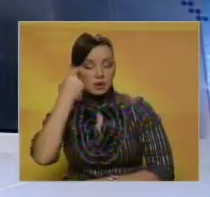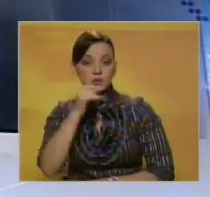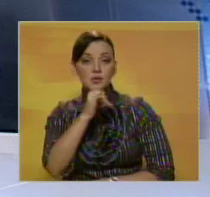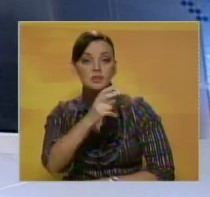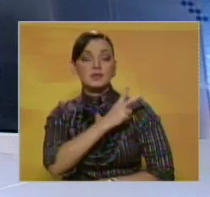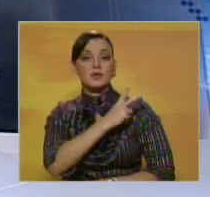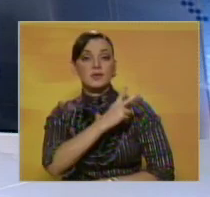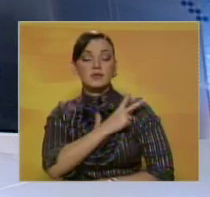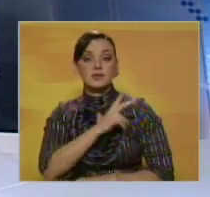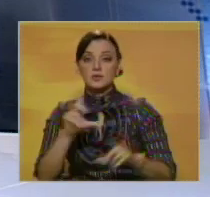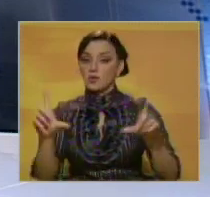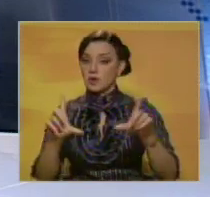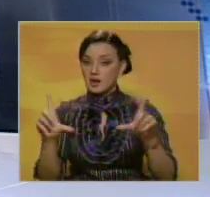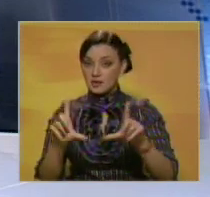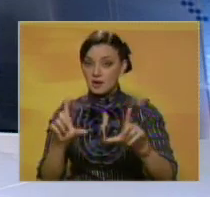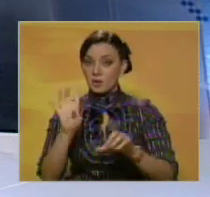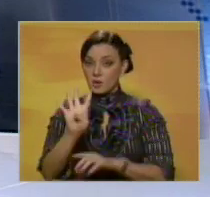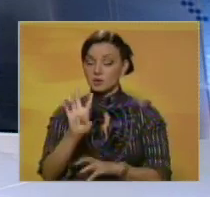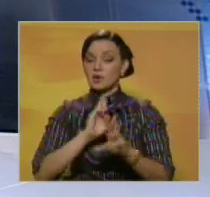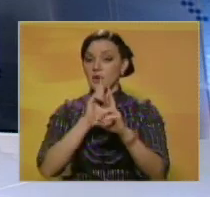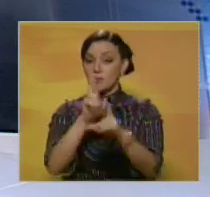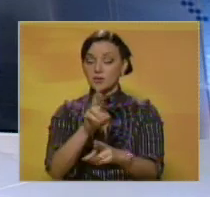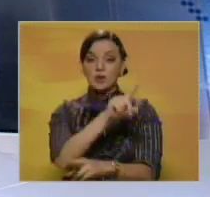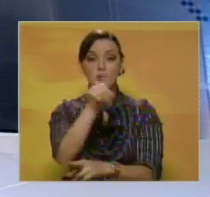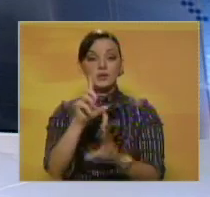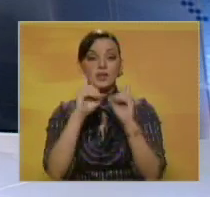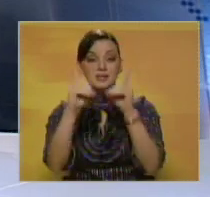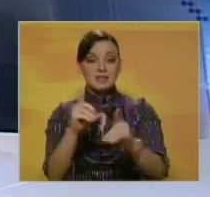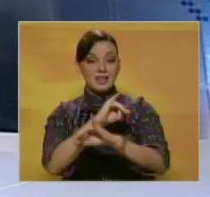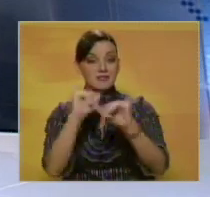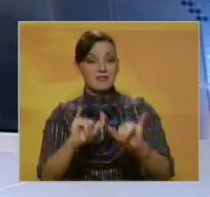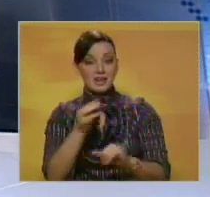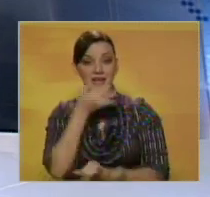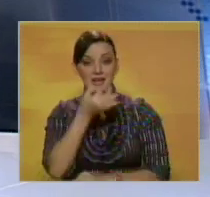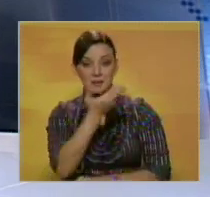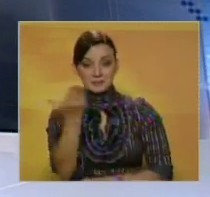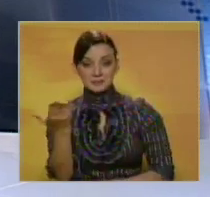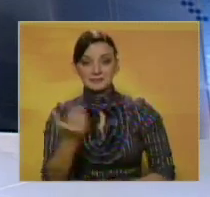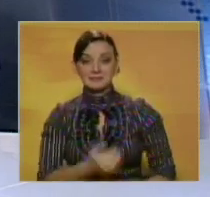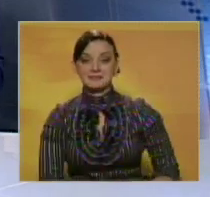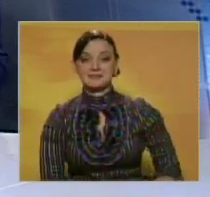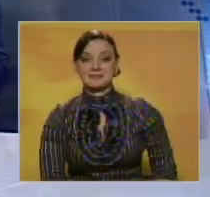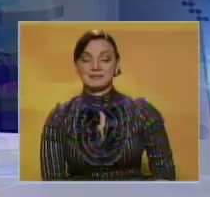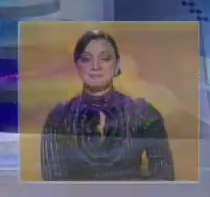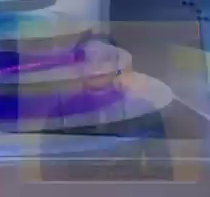Recuerden, Noticiero Venevisión, Canal 4 reporta. Y ustedes deciden. Feliz tarde para todos.